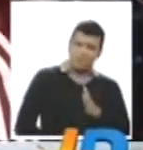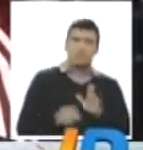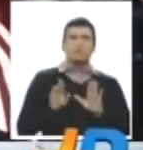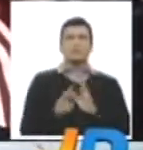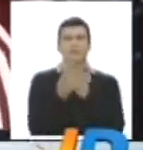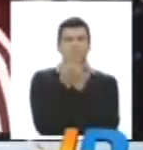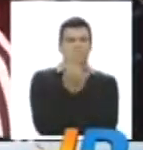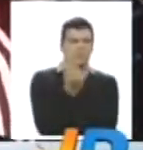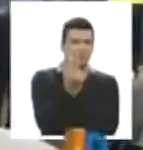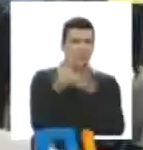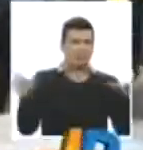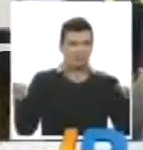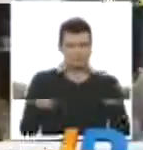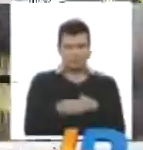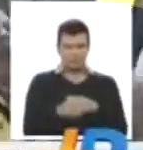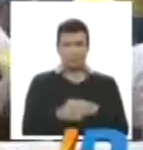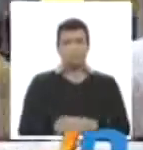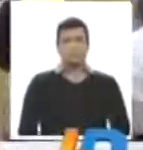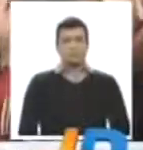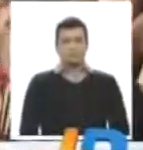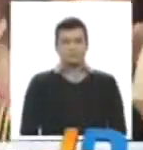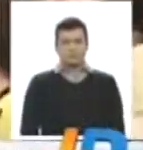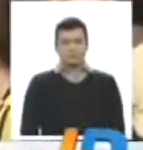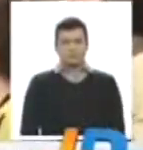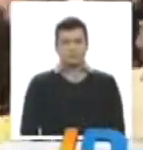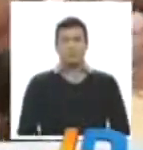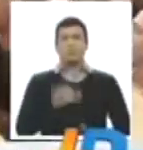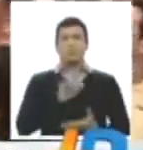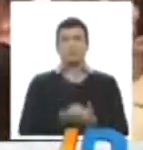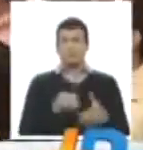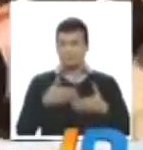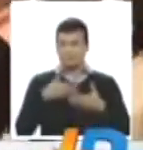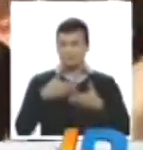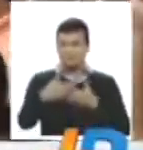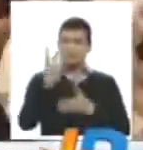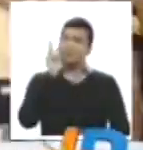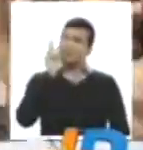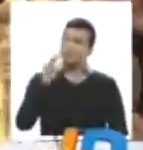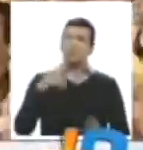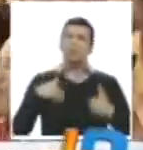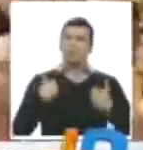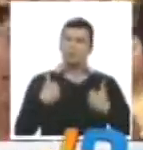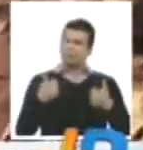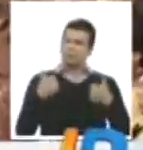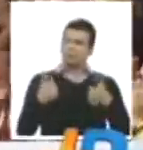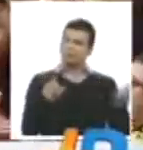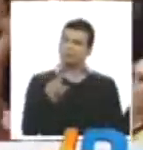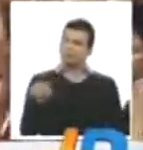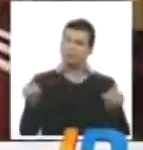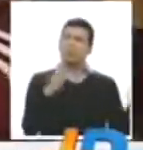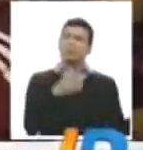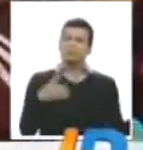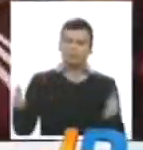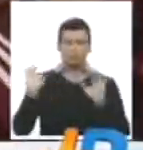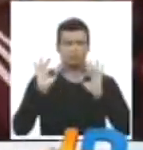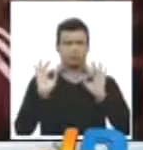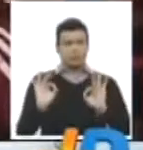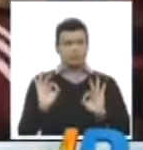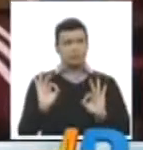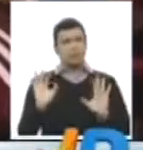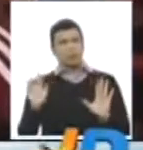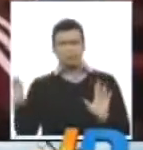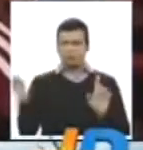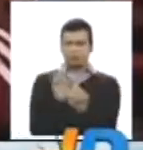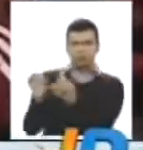delantera de nuestro equipo. A pesar de la derrota, los seguidores de la selección se mostraron a gusto con el trabajo cumplido ante Brasil. Colombia hizo buenas